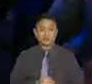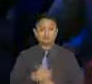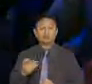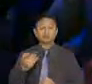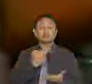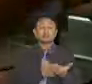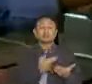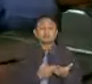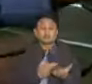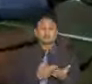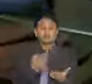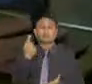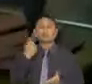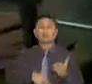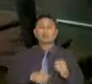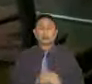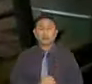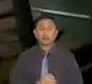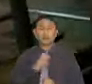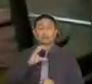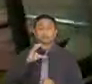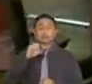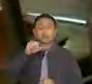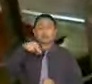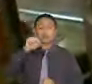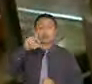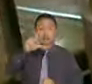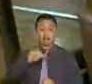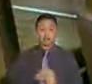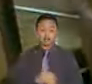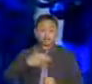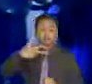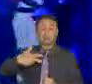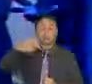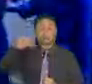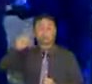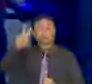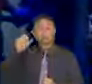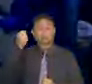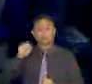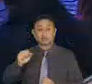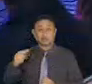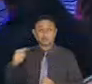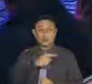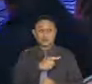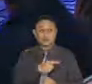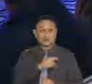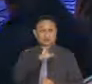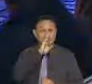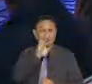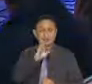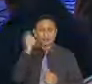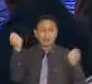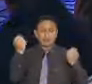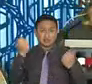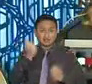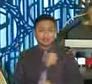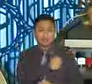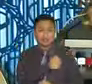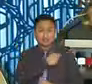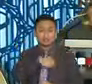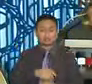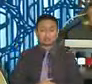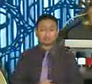rituales de celebración el canelazo y las chivas por ejemplo son parte indispensable de las fiestas